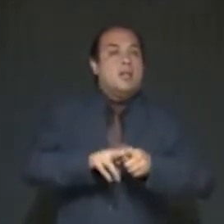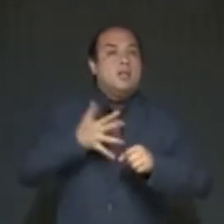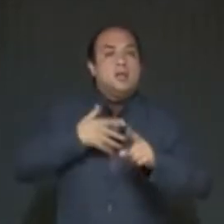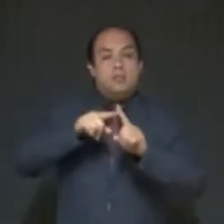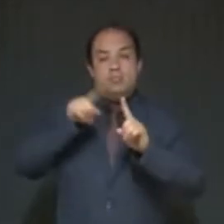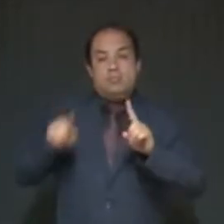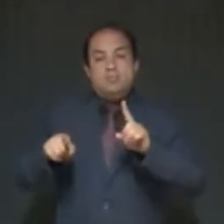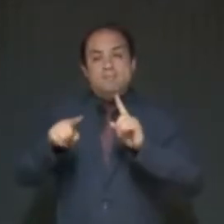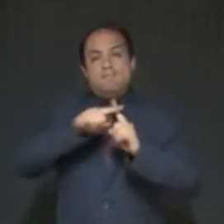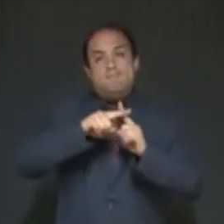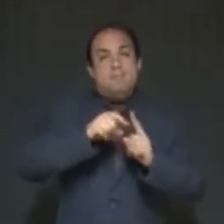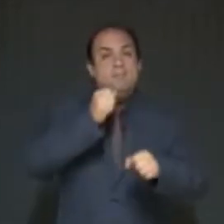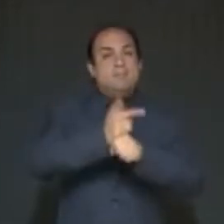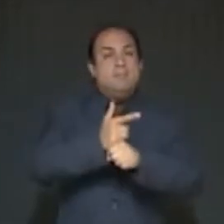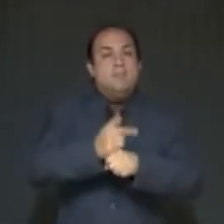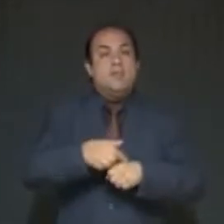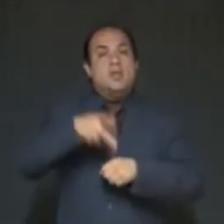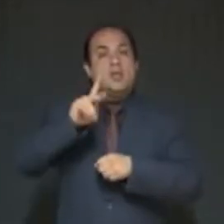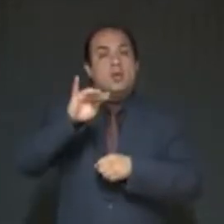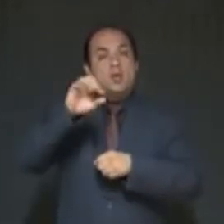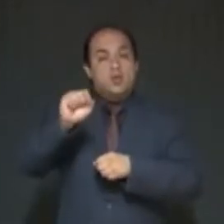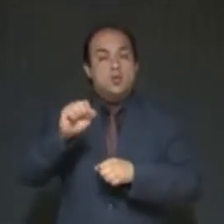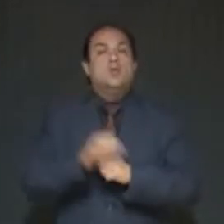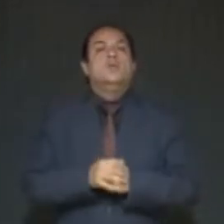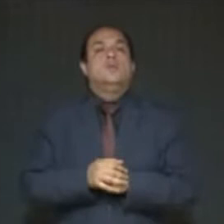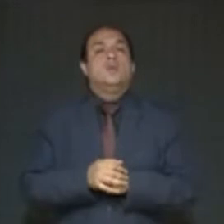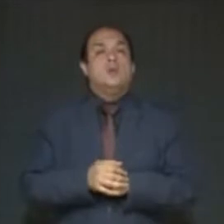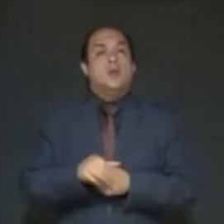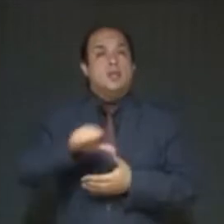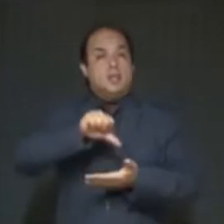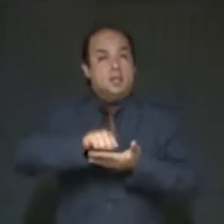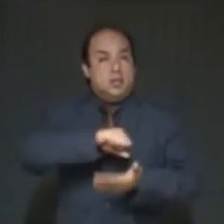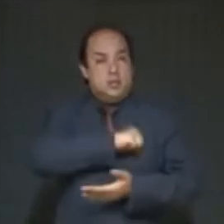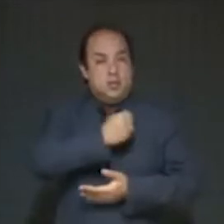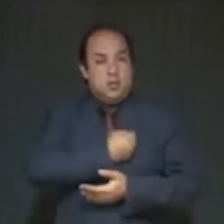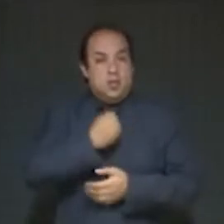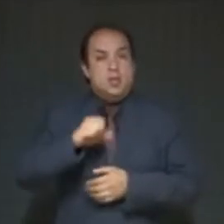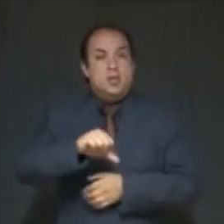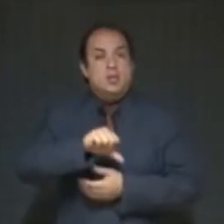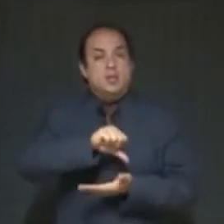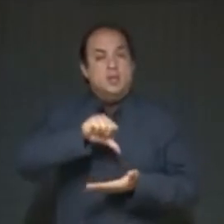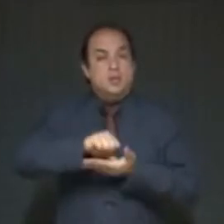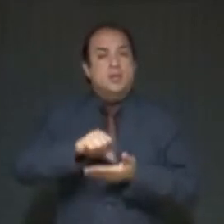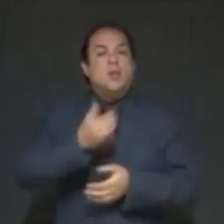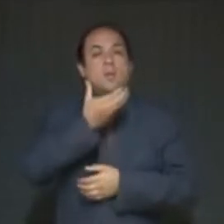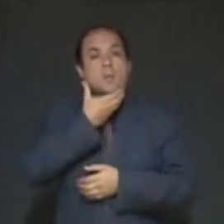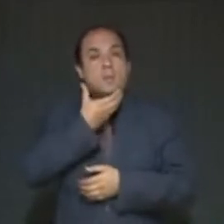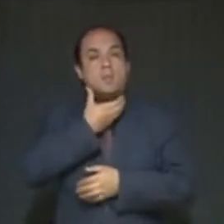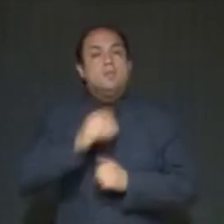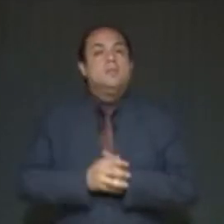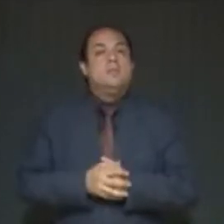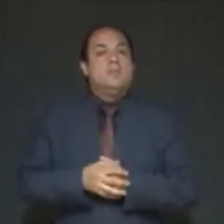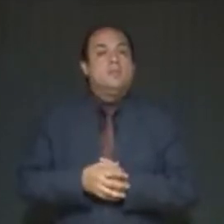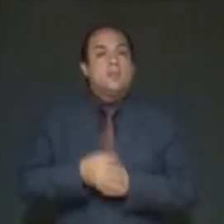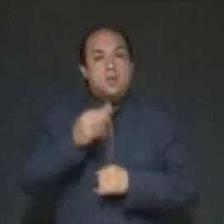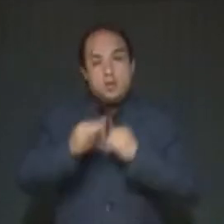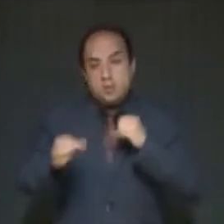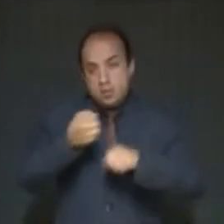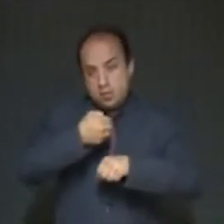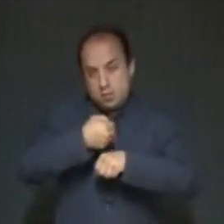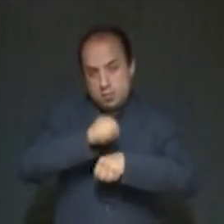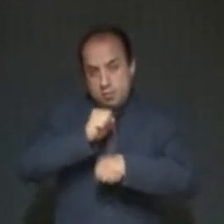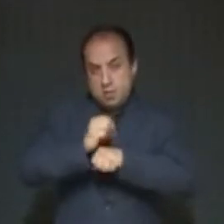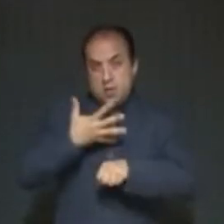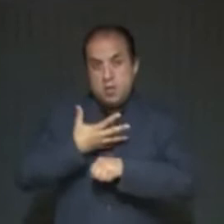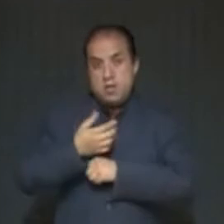en macroquioscos, centros de salud y centros comerciales. En la última semana estamos cerca de los 1.800